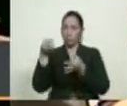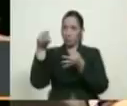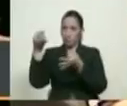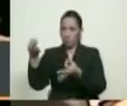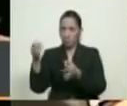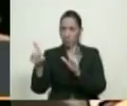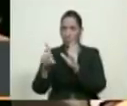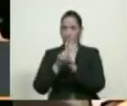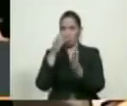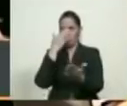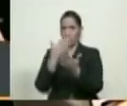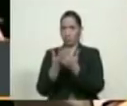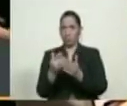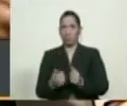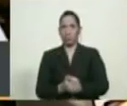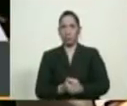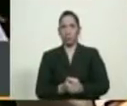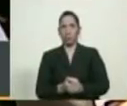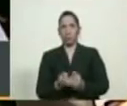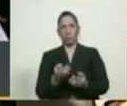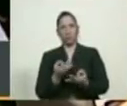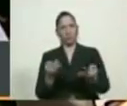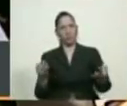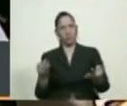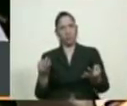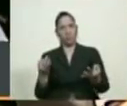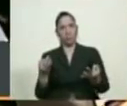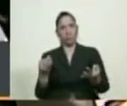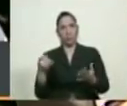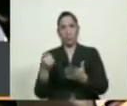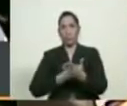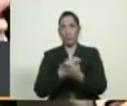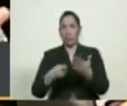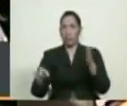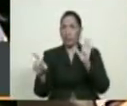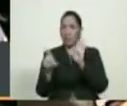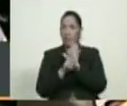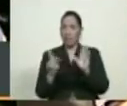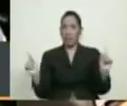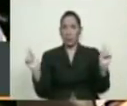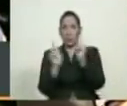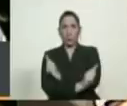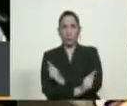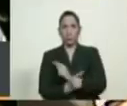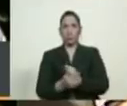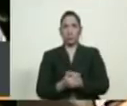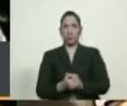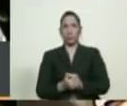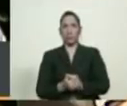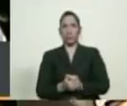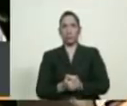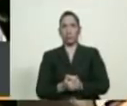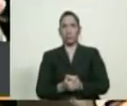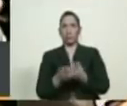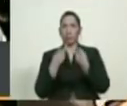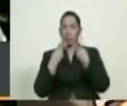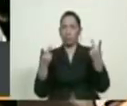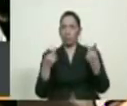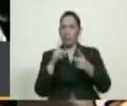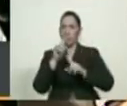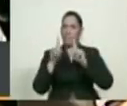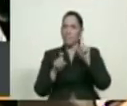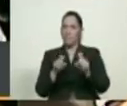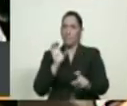Constituyente. Concretamente, con la derogatoria de la ley de ilícitos cambiarios, se plantean en el país muchas